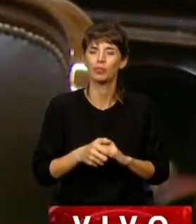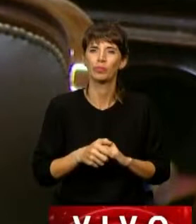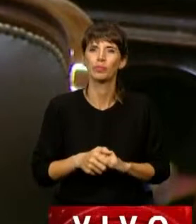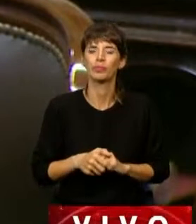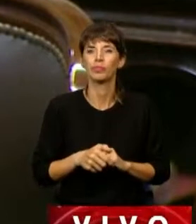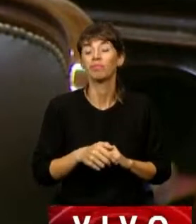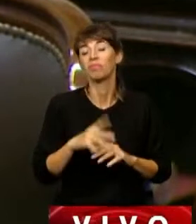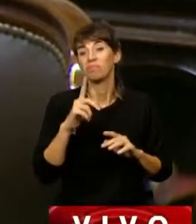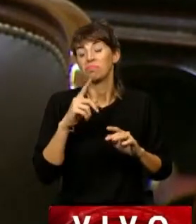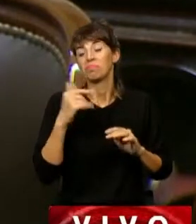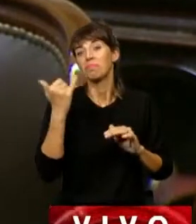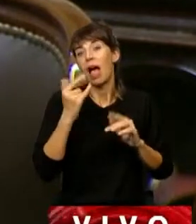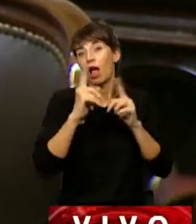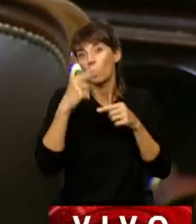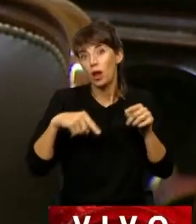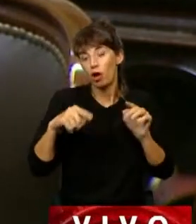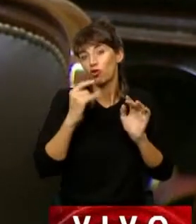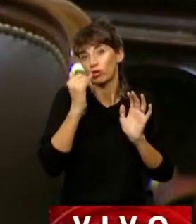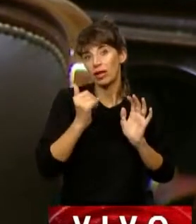algunos comentarios,